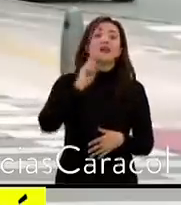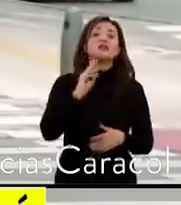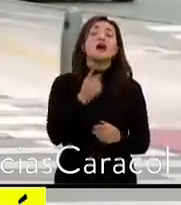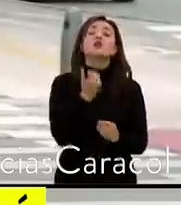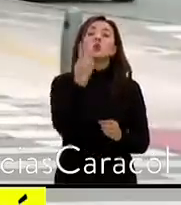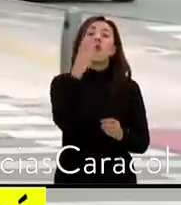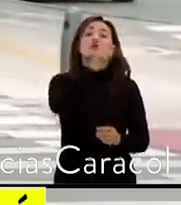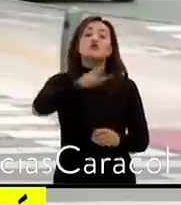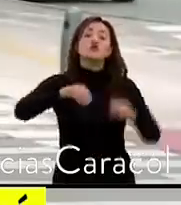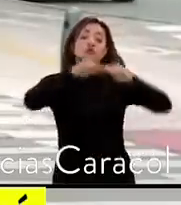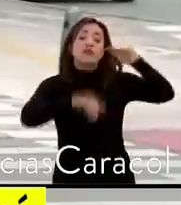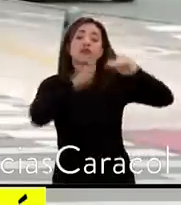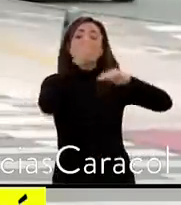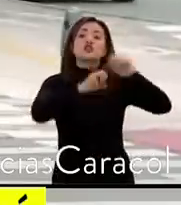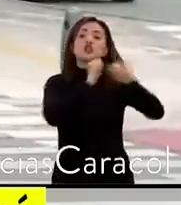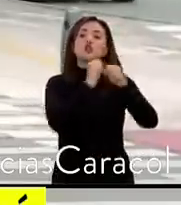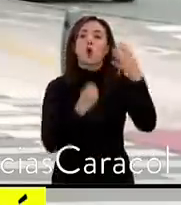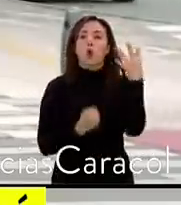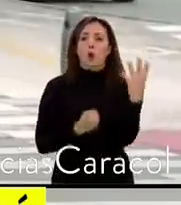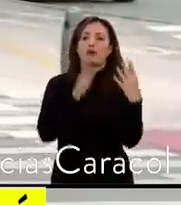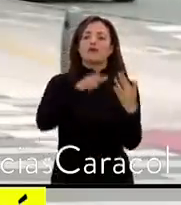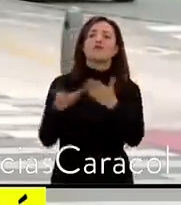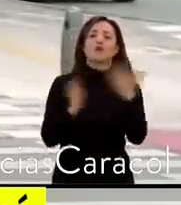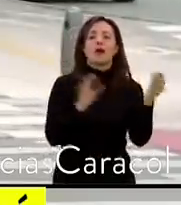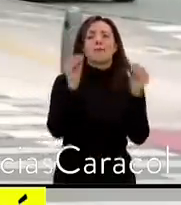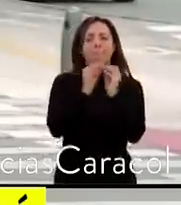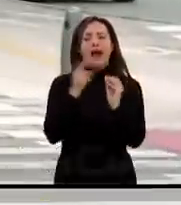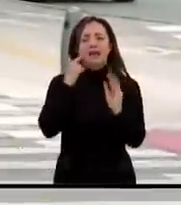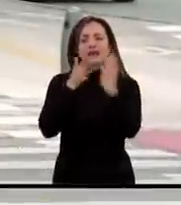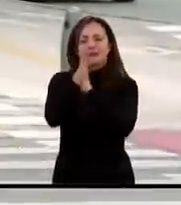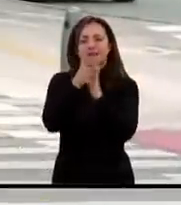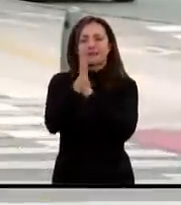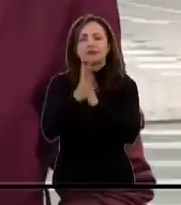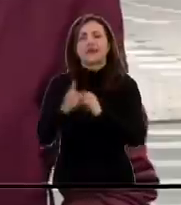menores de edad. Estaremos muy atentos al desarrollo de esta información. Erika Zapata, Noticias Caracol.